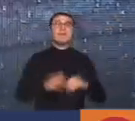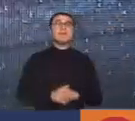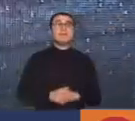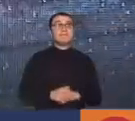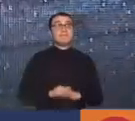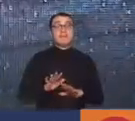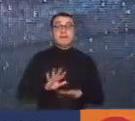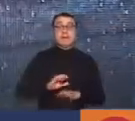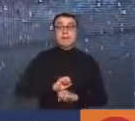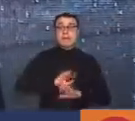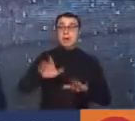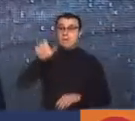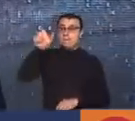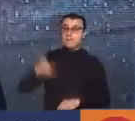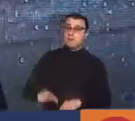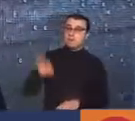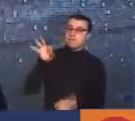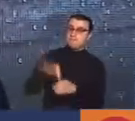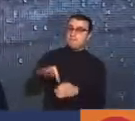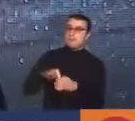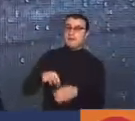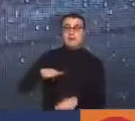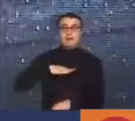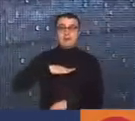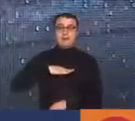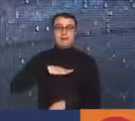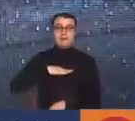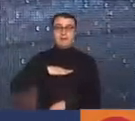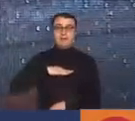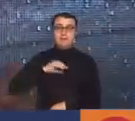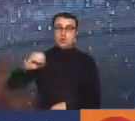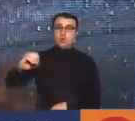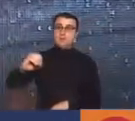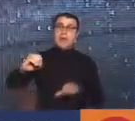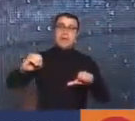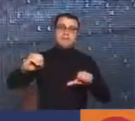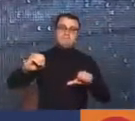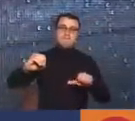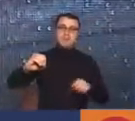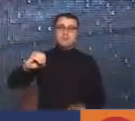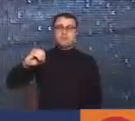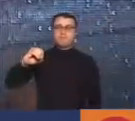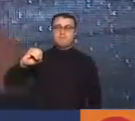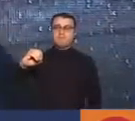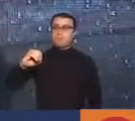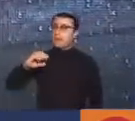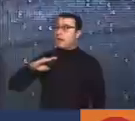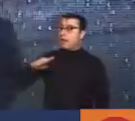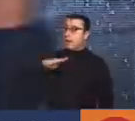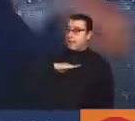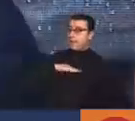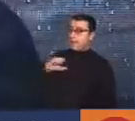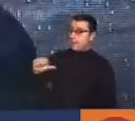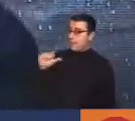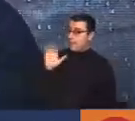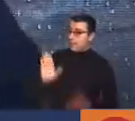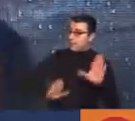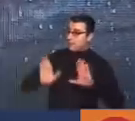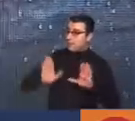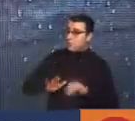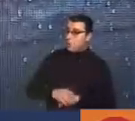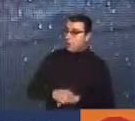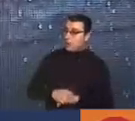elegido alcalde, ya no hay alcaldesa, no hay candidata a alcaldesa, ¿cierto? No. Bueno, quien